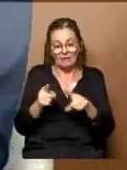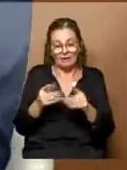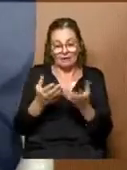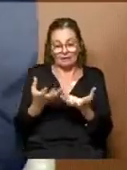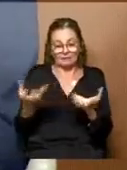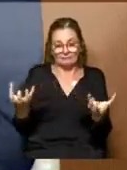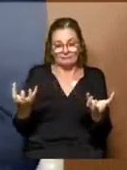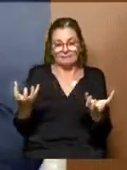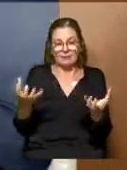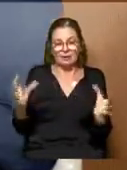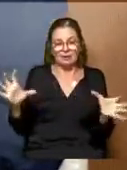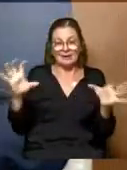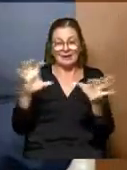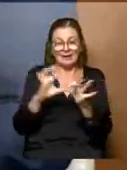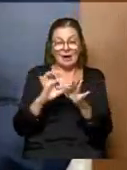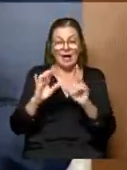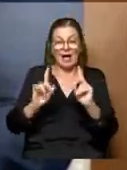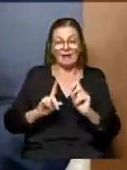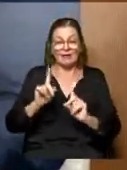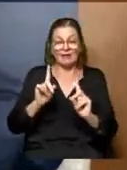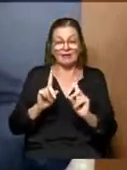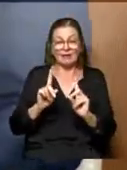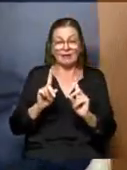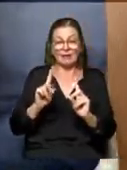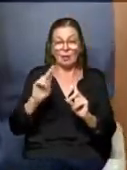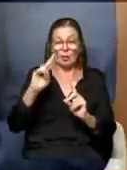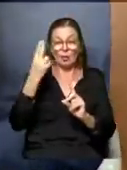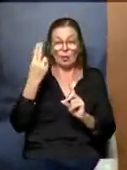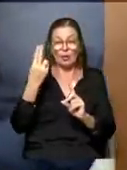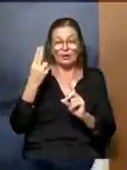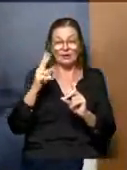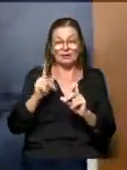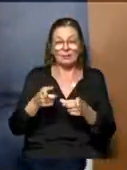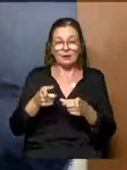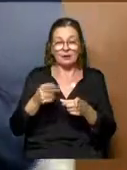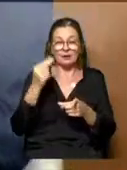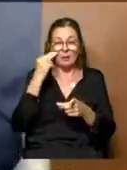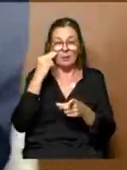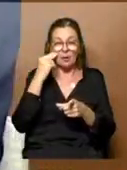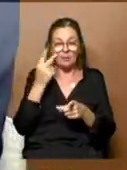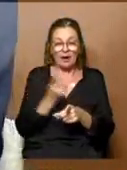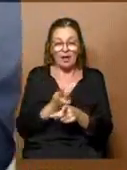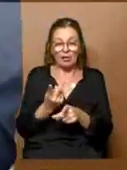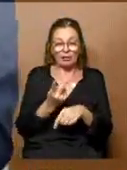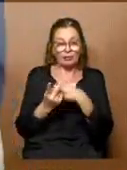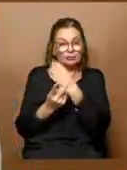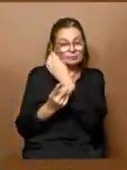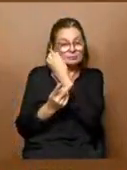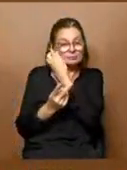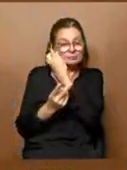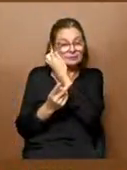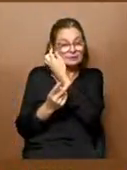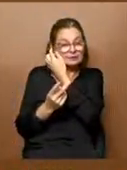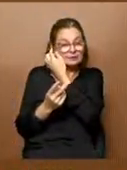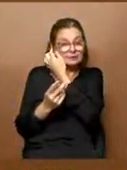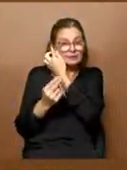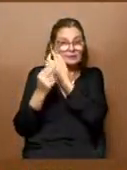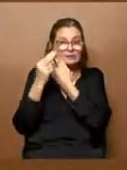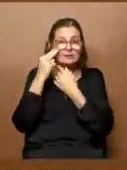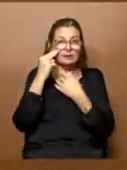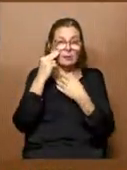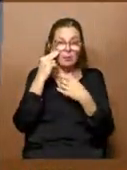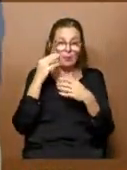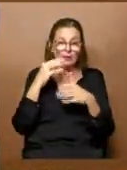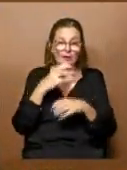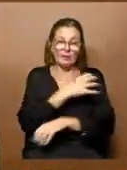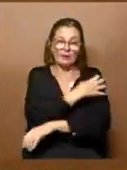pero interrelacionadas, y en particular, digamos, Uruguay tiene problemas en ambos frentes. Uruguay tiene un problema en el frente de la pobreza,